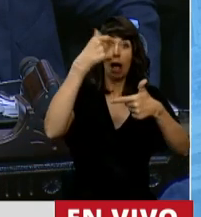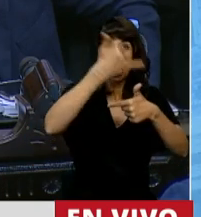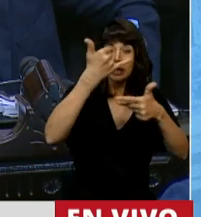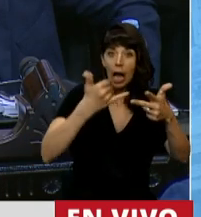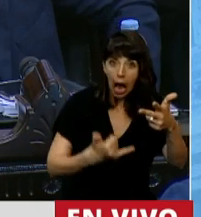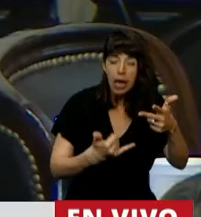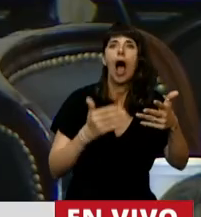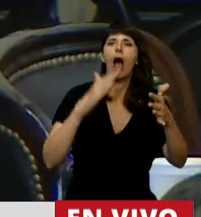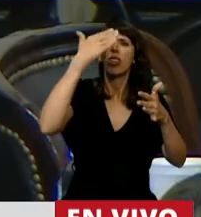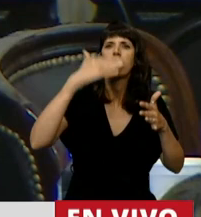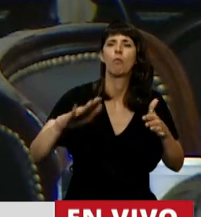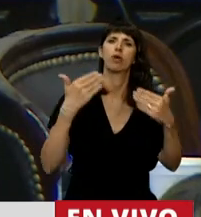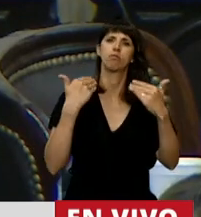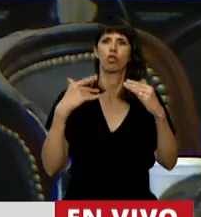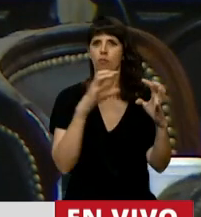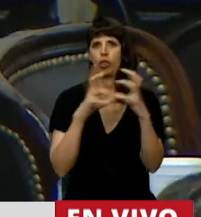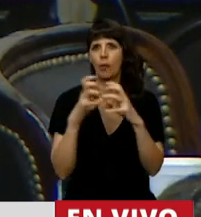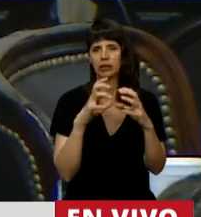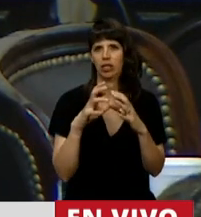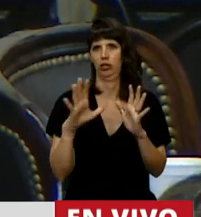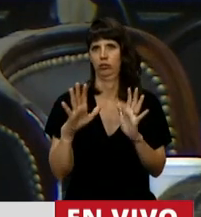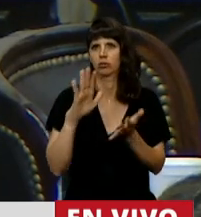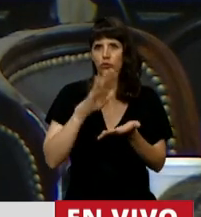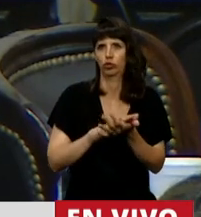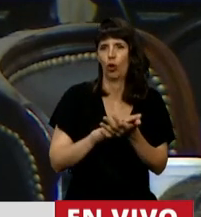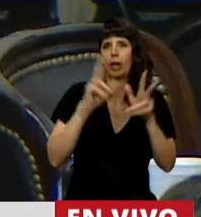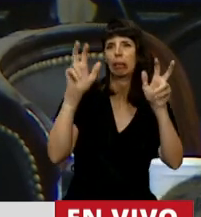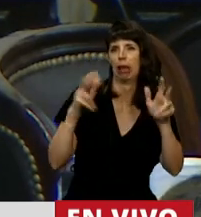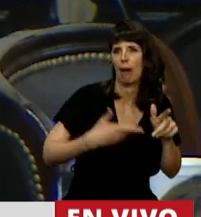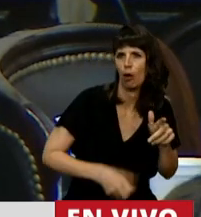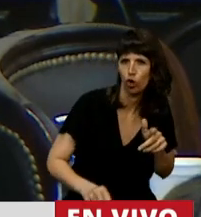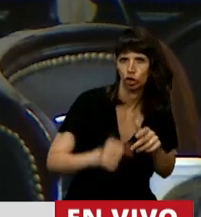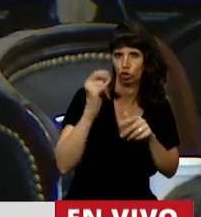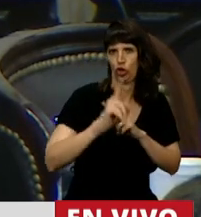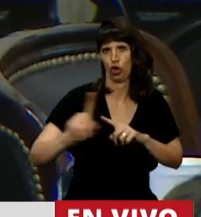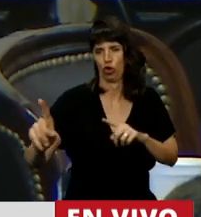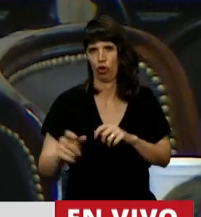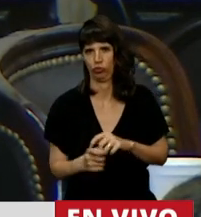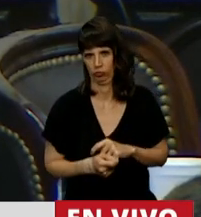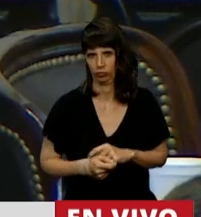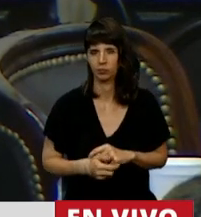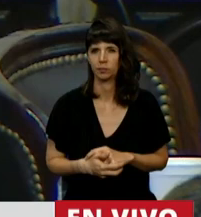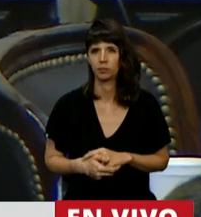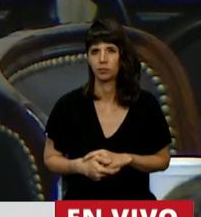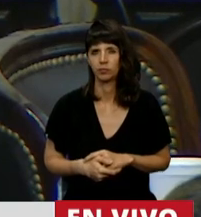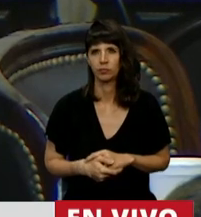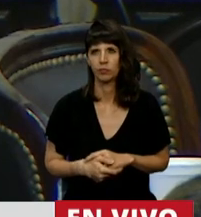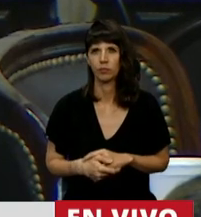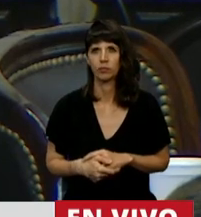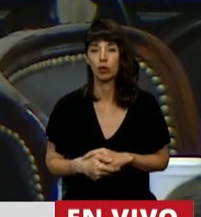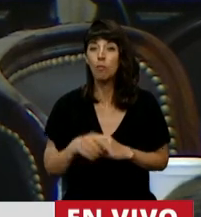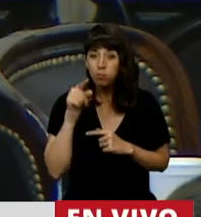discutir, tratarlo y seguramente aprobar el aborto legal. Yo, por